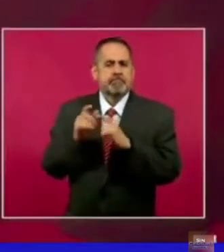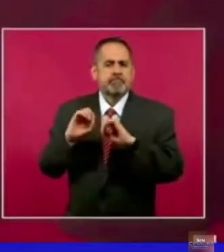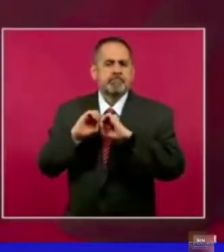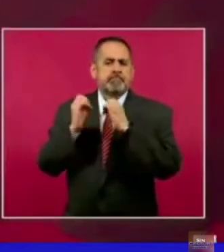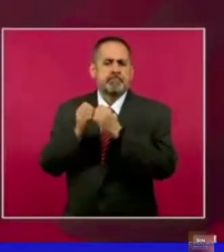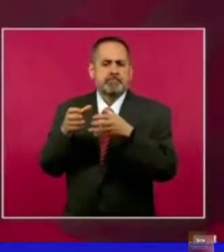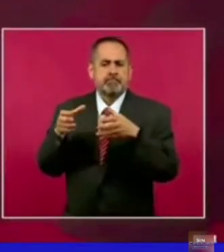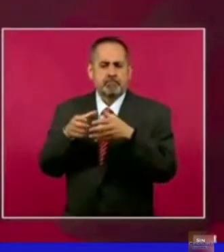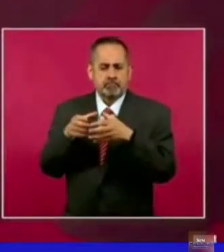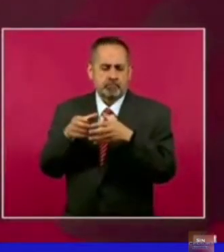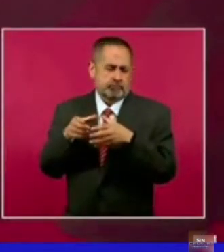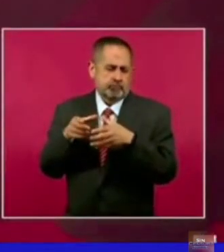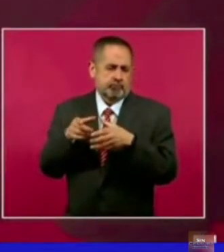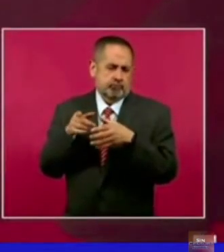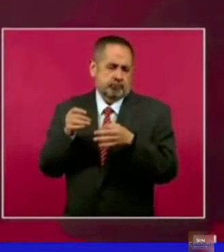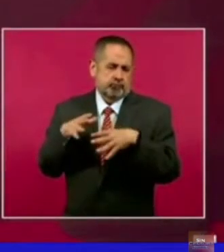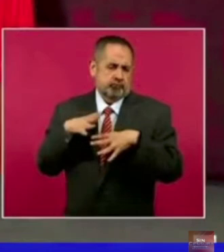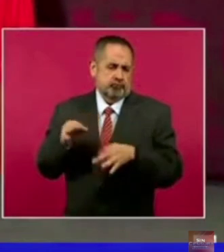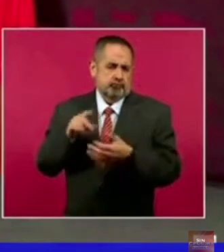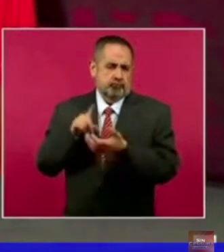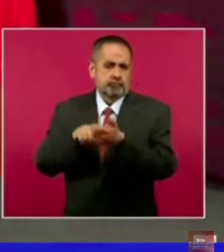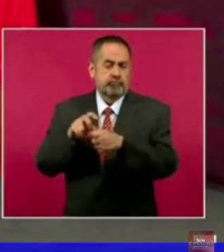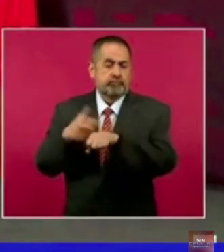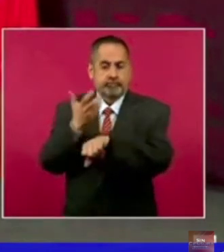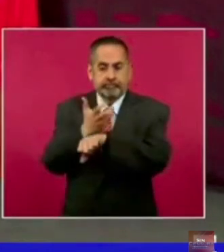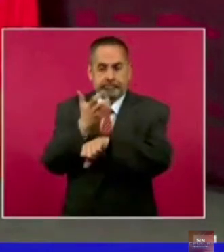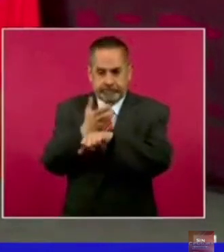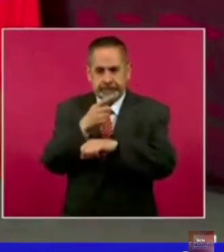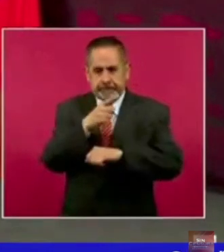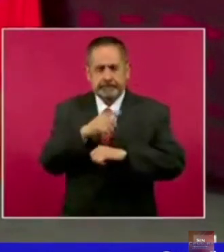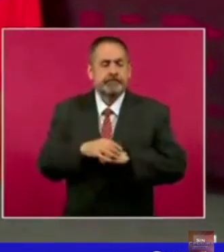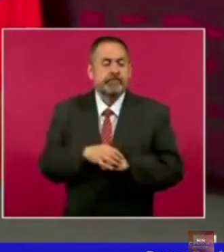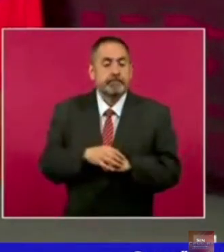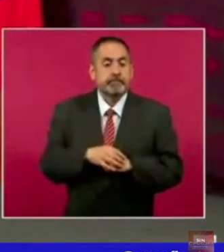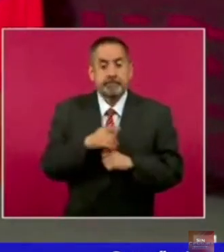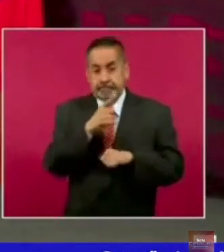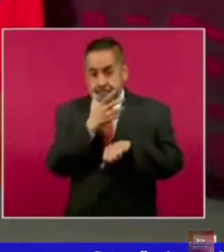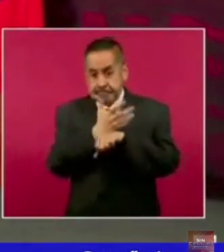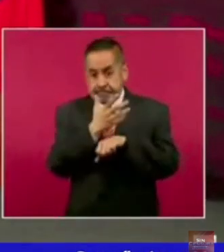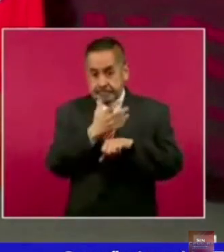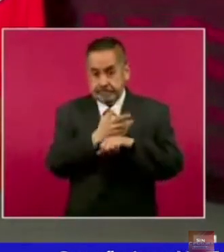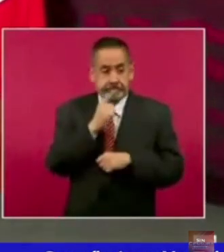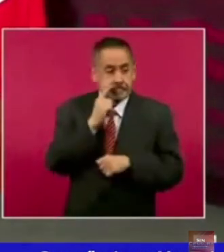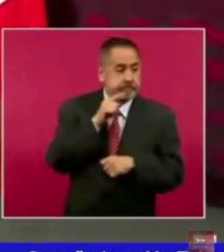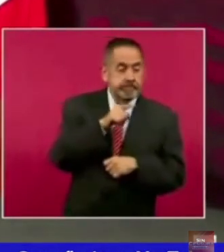básicamente en Estados Unidos y es la que califica